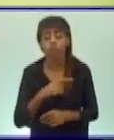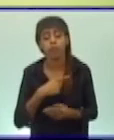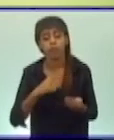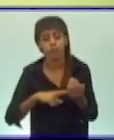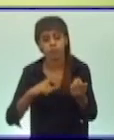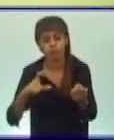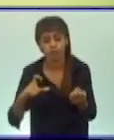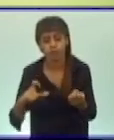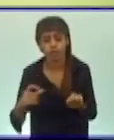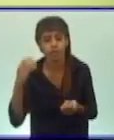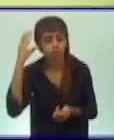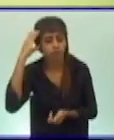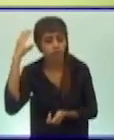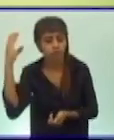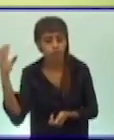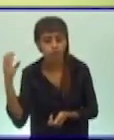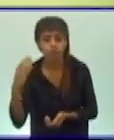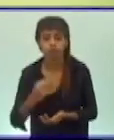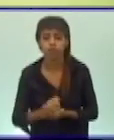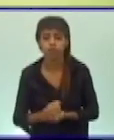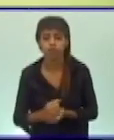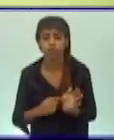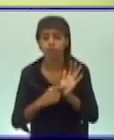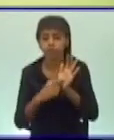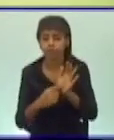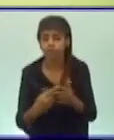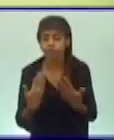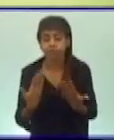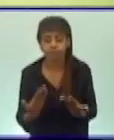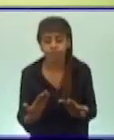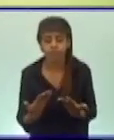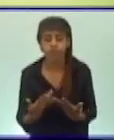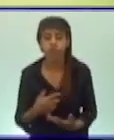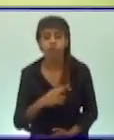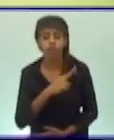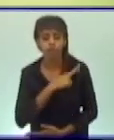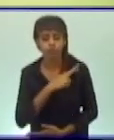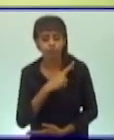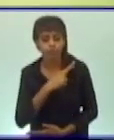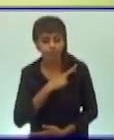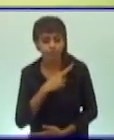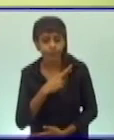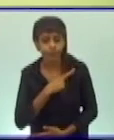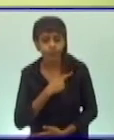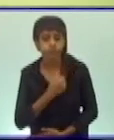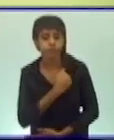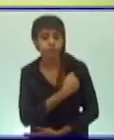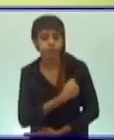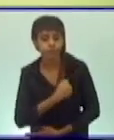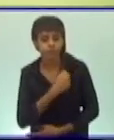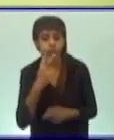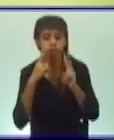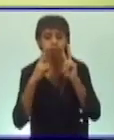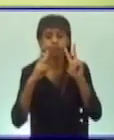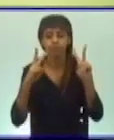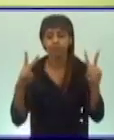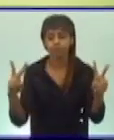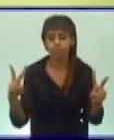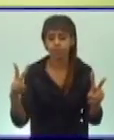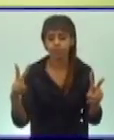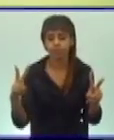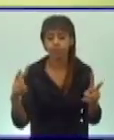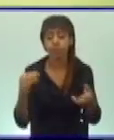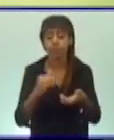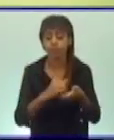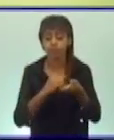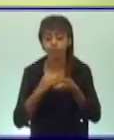partido y el gobierno, para poder demostrar la responsabilidad, el amor por la vida y el compromiso